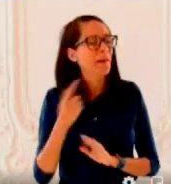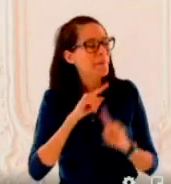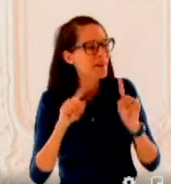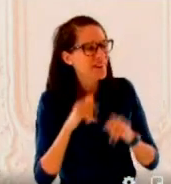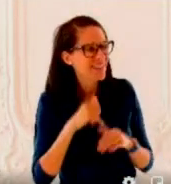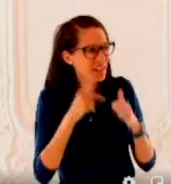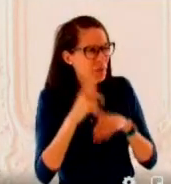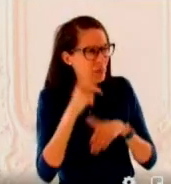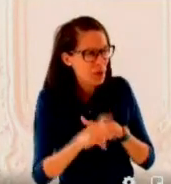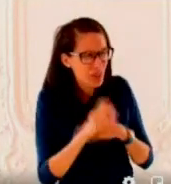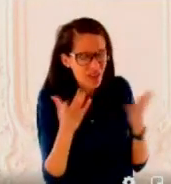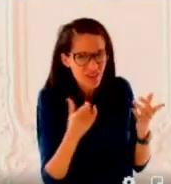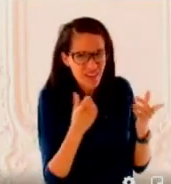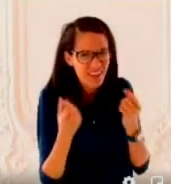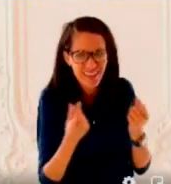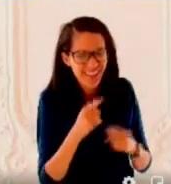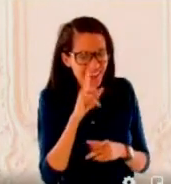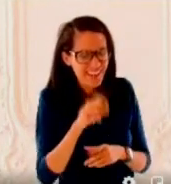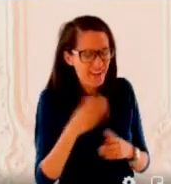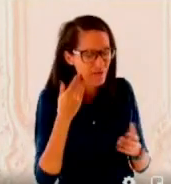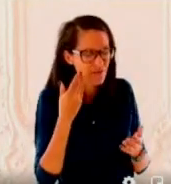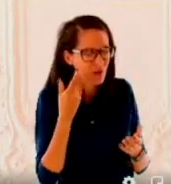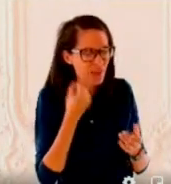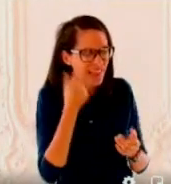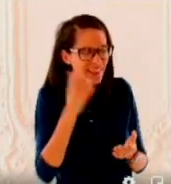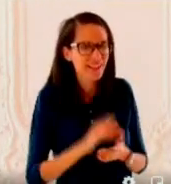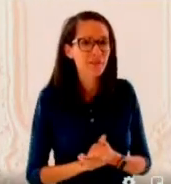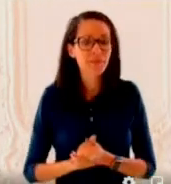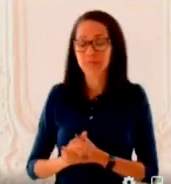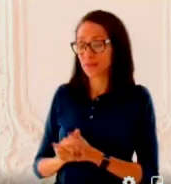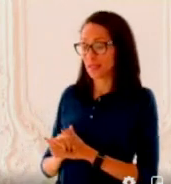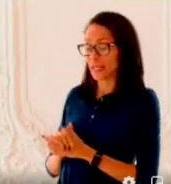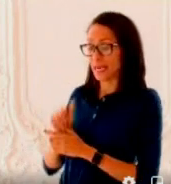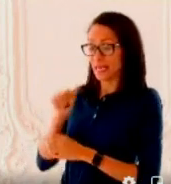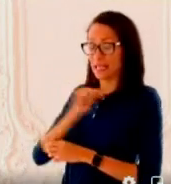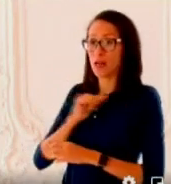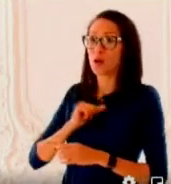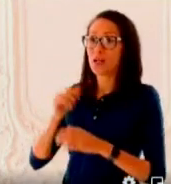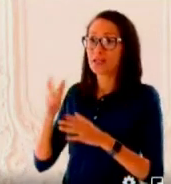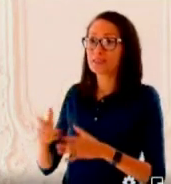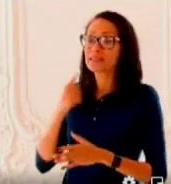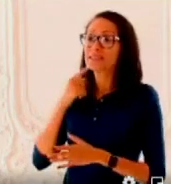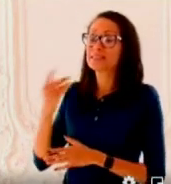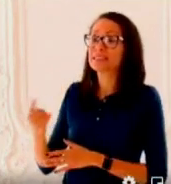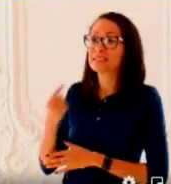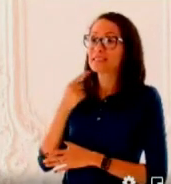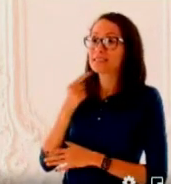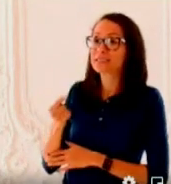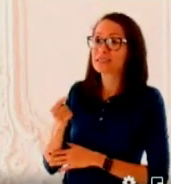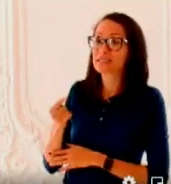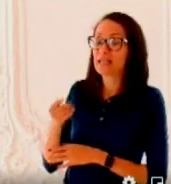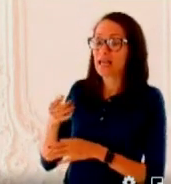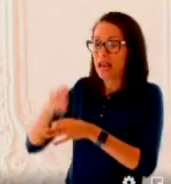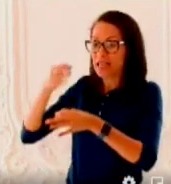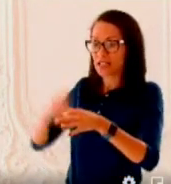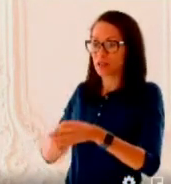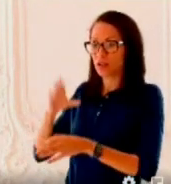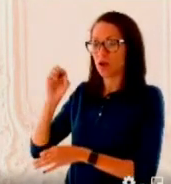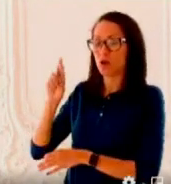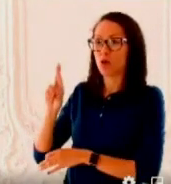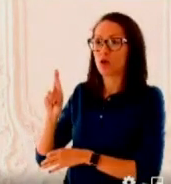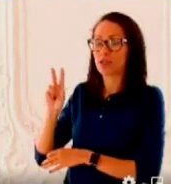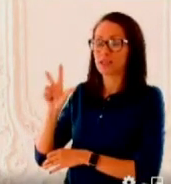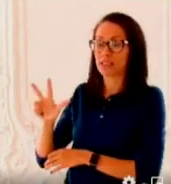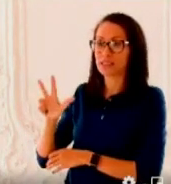qué pasaba a nivel del gobierno, que no te entendí, o sea, Celia. Lo que ellos están pidiendo, que al atraso de CORE3 y de